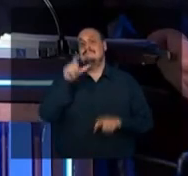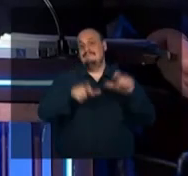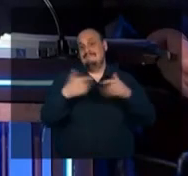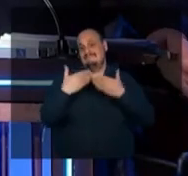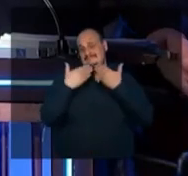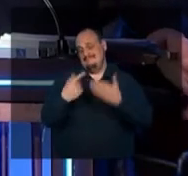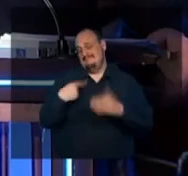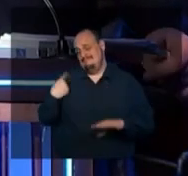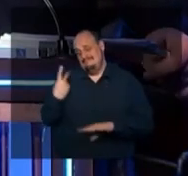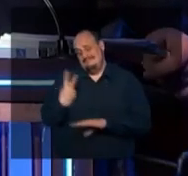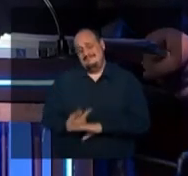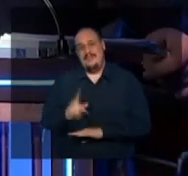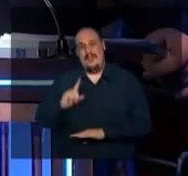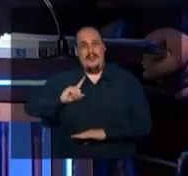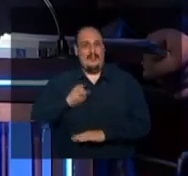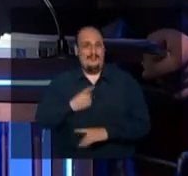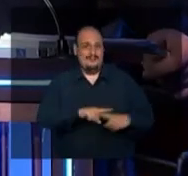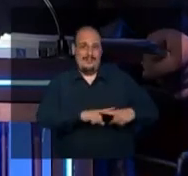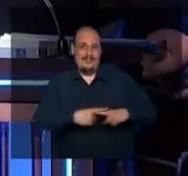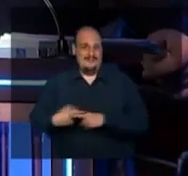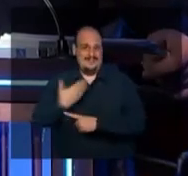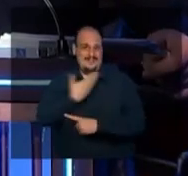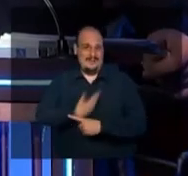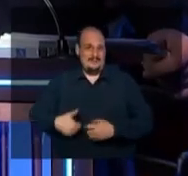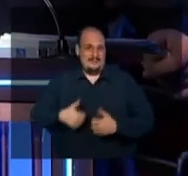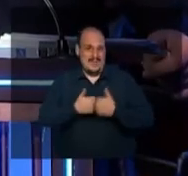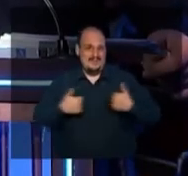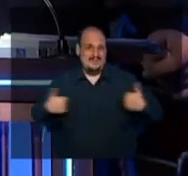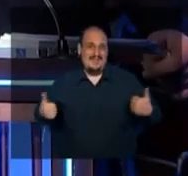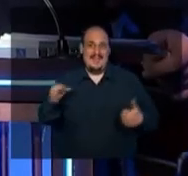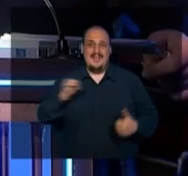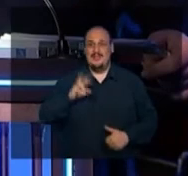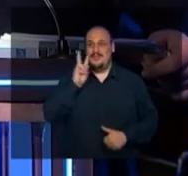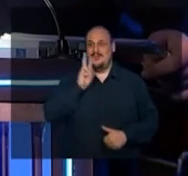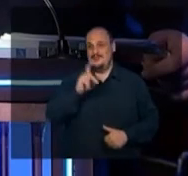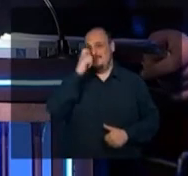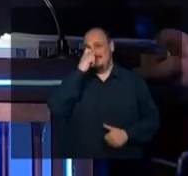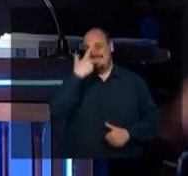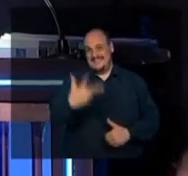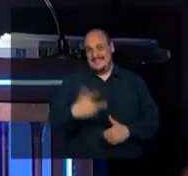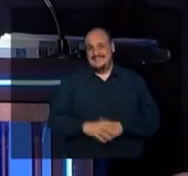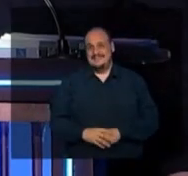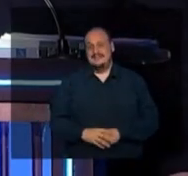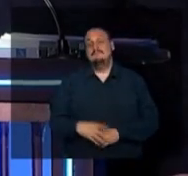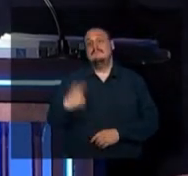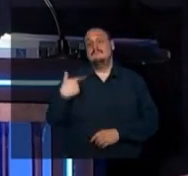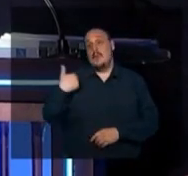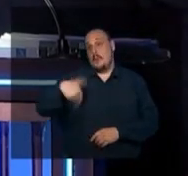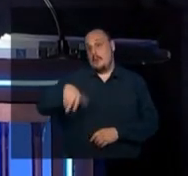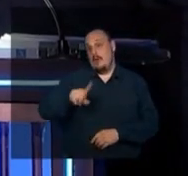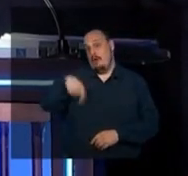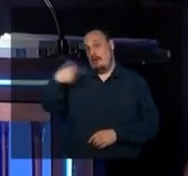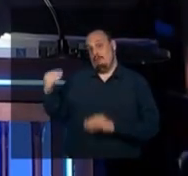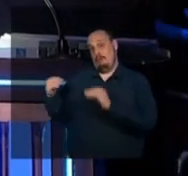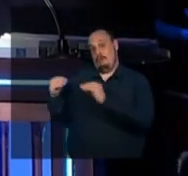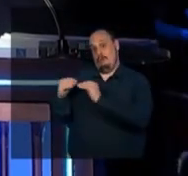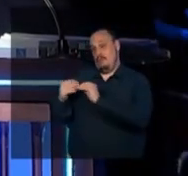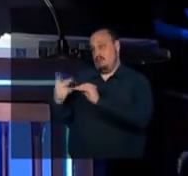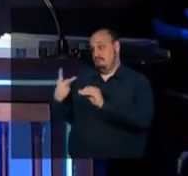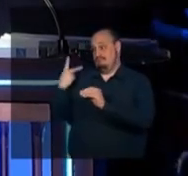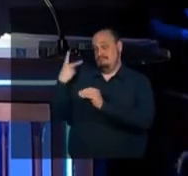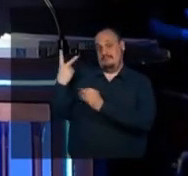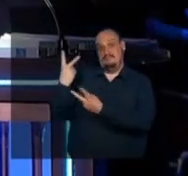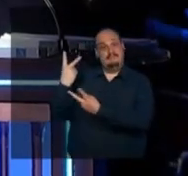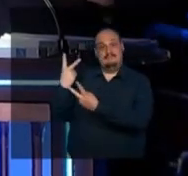todos fue un honor estar en este debate presidencial debate 2023 Y bueno ya va a venir la otra parte